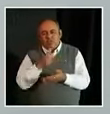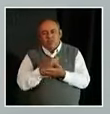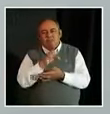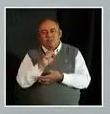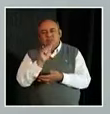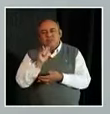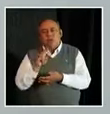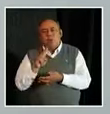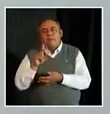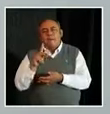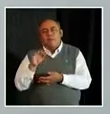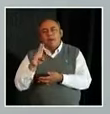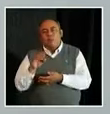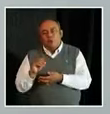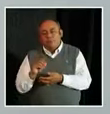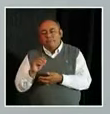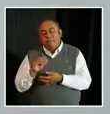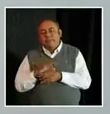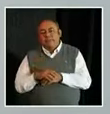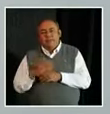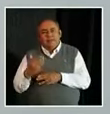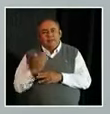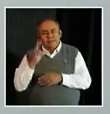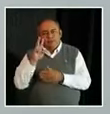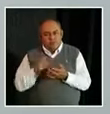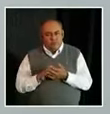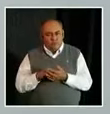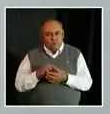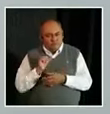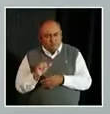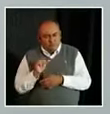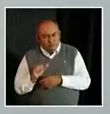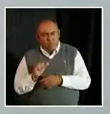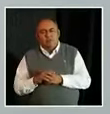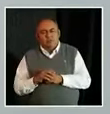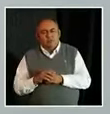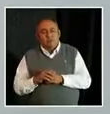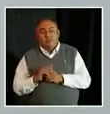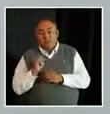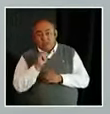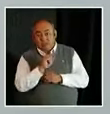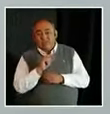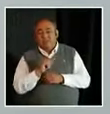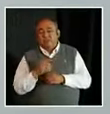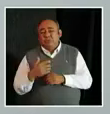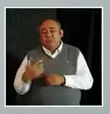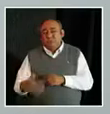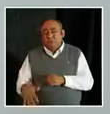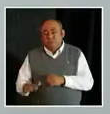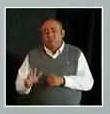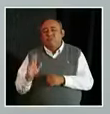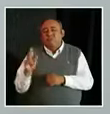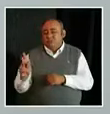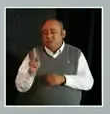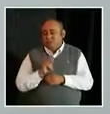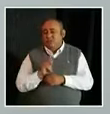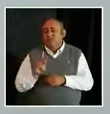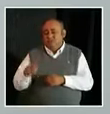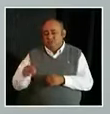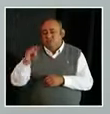año 2016, si mis recuerdos son correctos, tuvo una crisis muy similar a la de